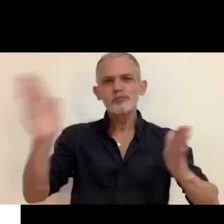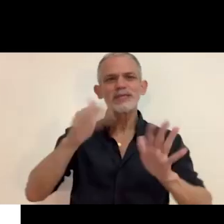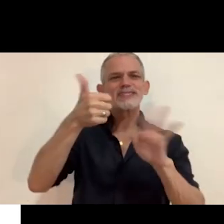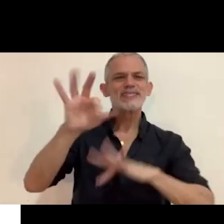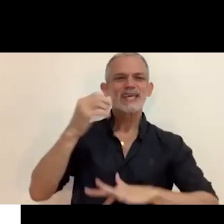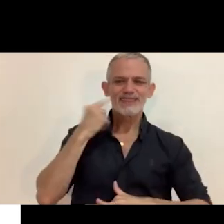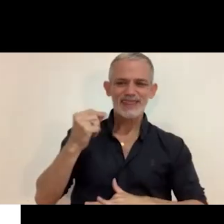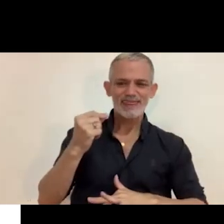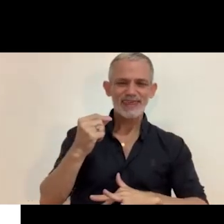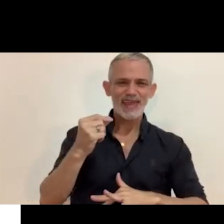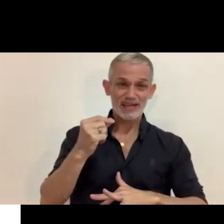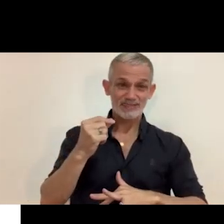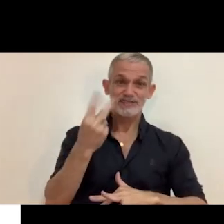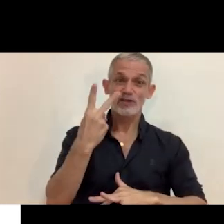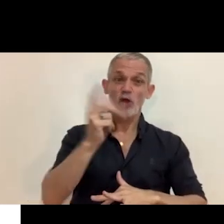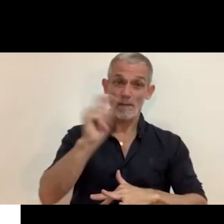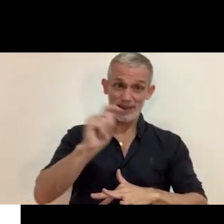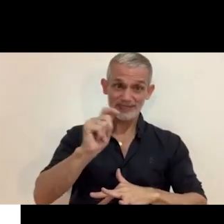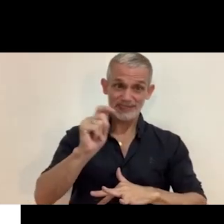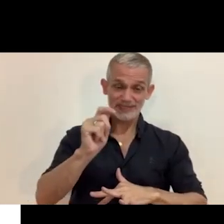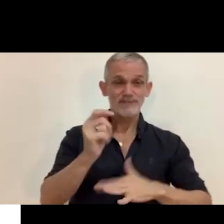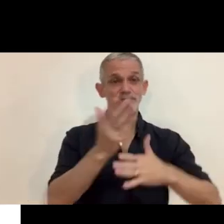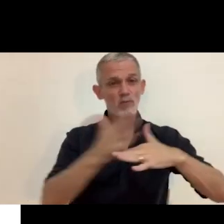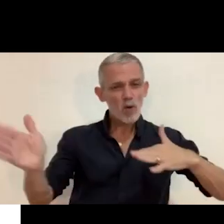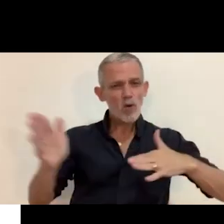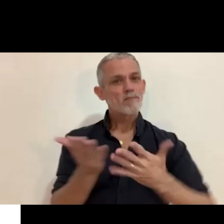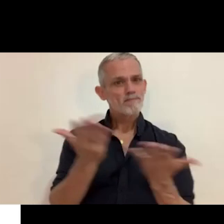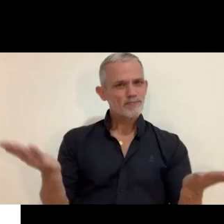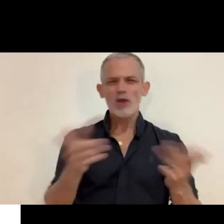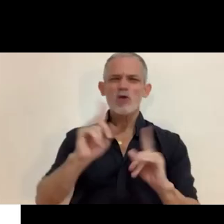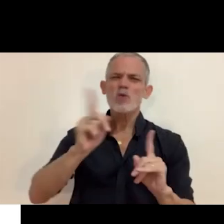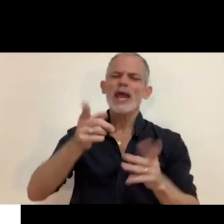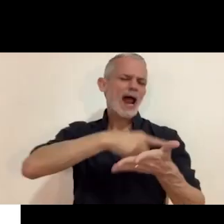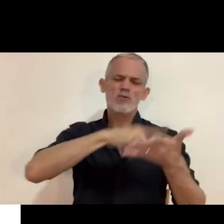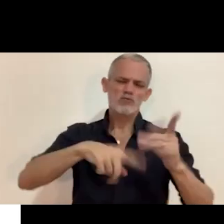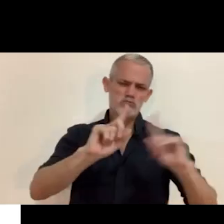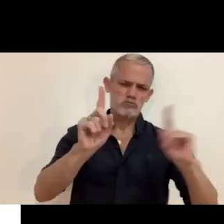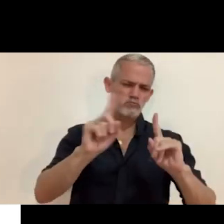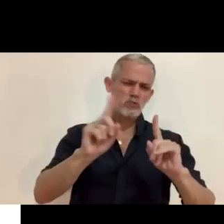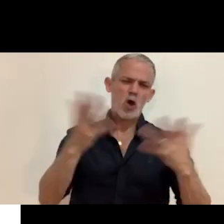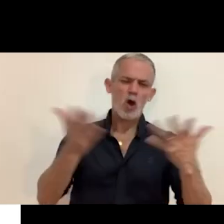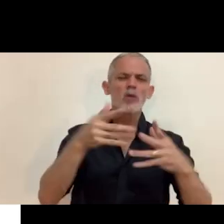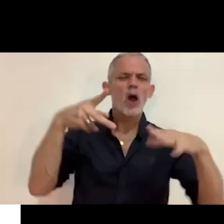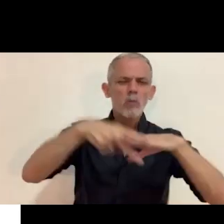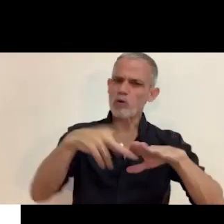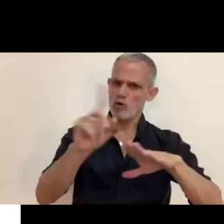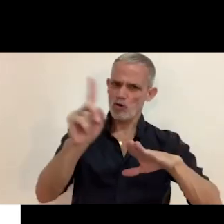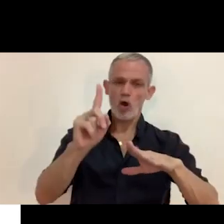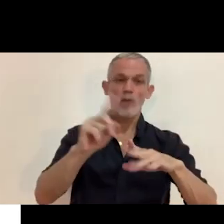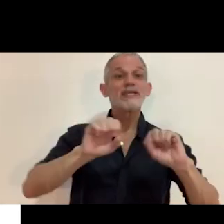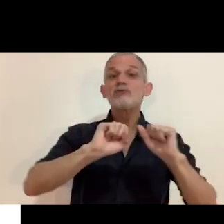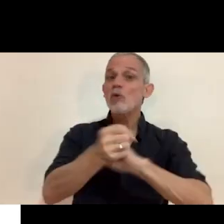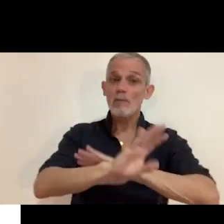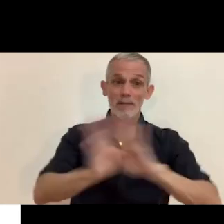días corridos, ¿sí? Es decir, no es que se deroga ni que se interrumpe, se